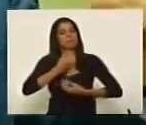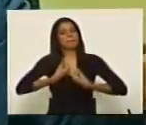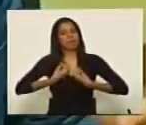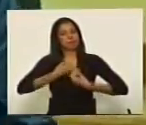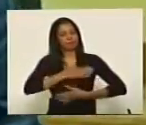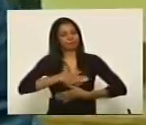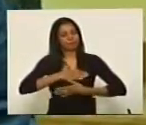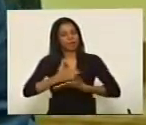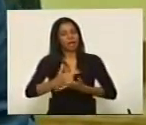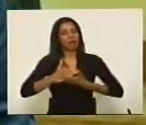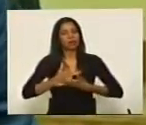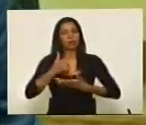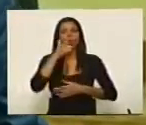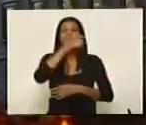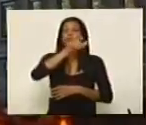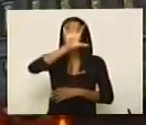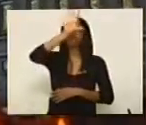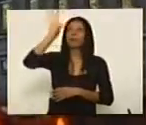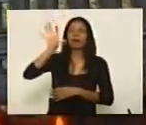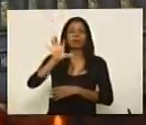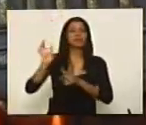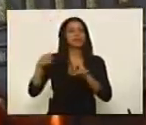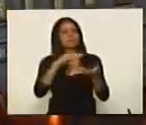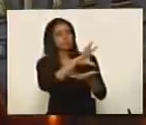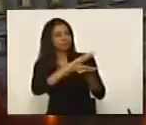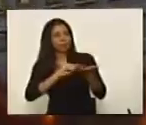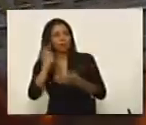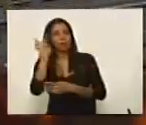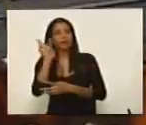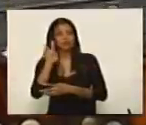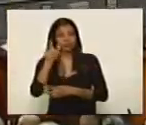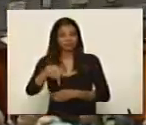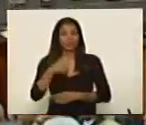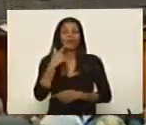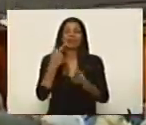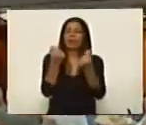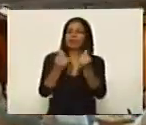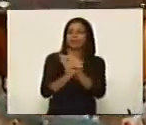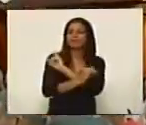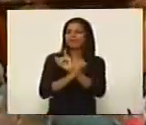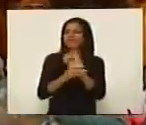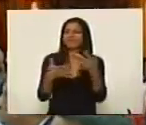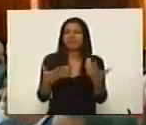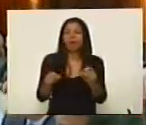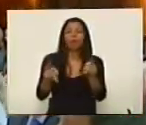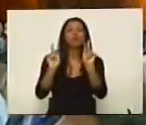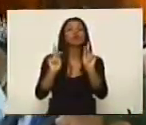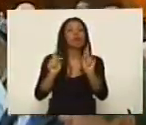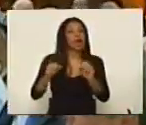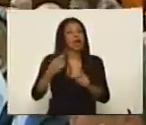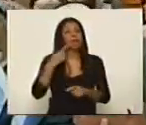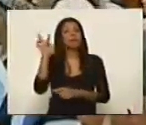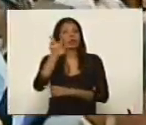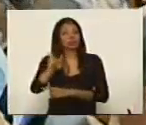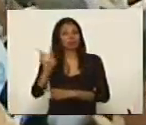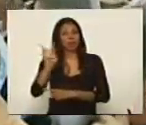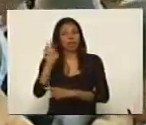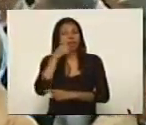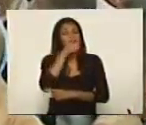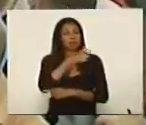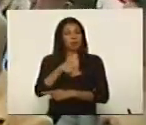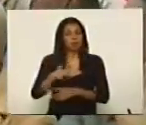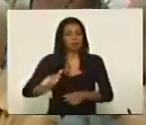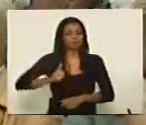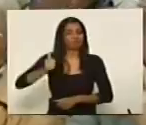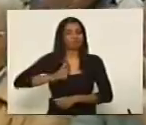la calidad de vida de los pueblos del mundo. Hoy la criptoeconomía representa ventajas y oportunidades que claramente están siendo aprovechadas por el pueblo venezolano. El